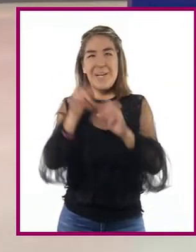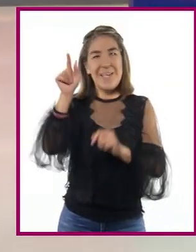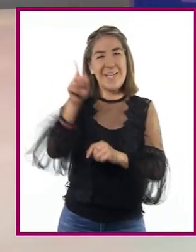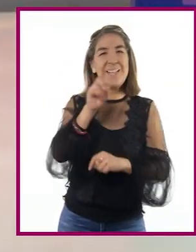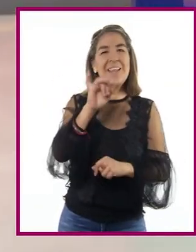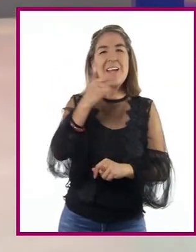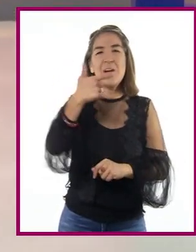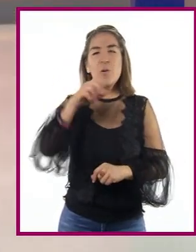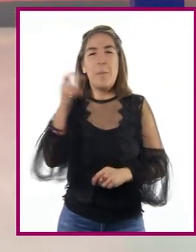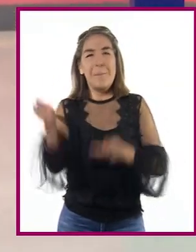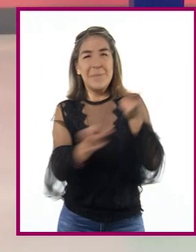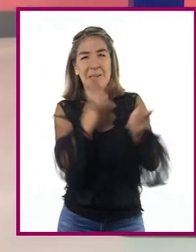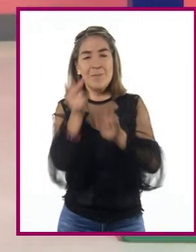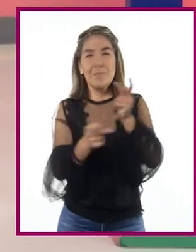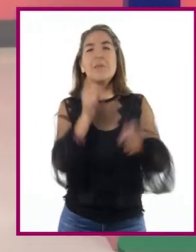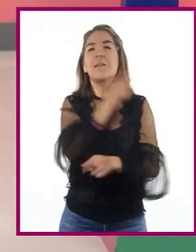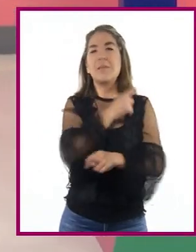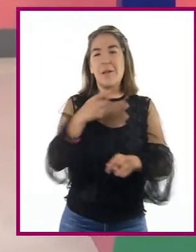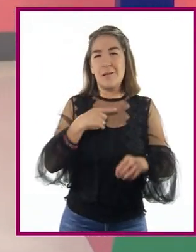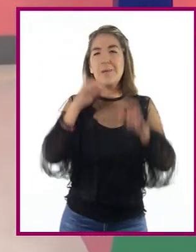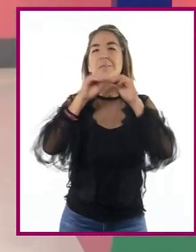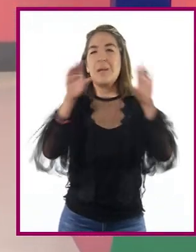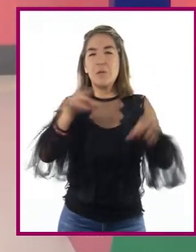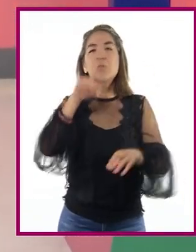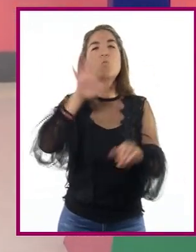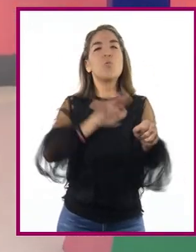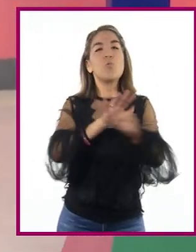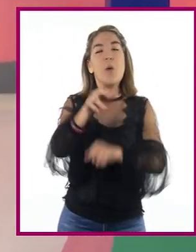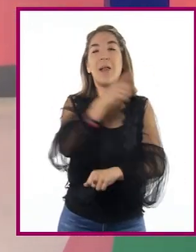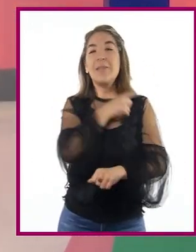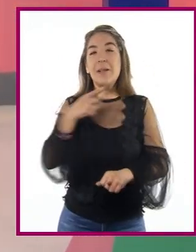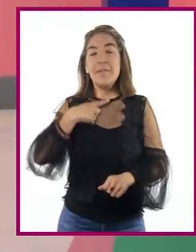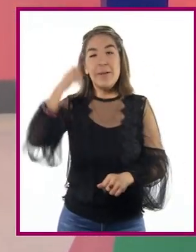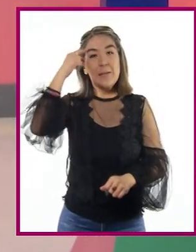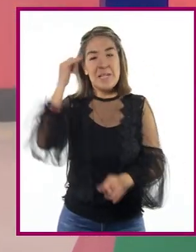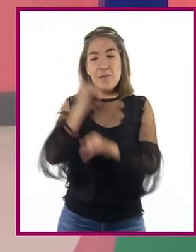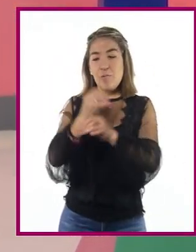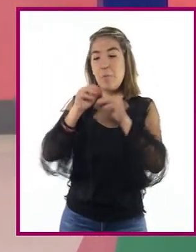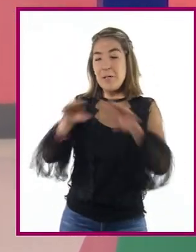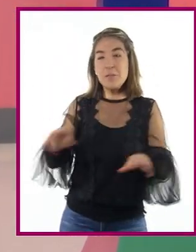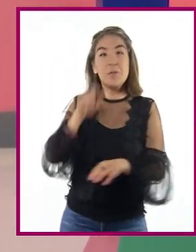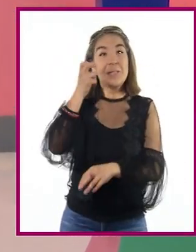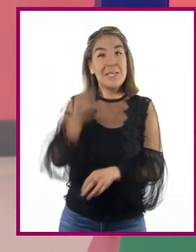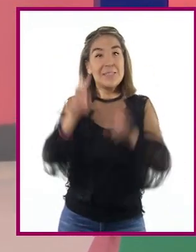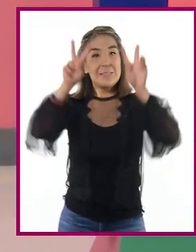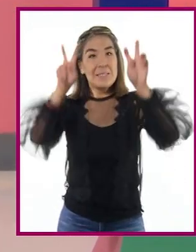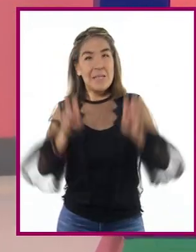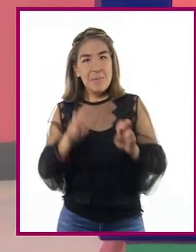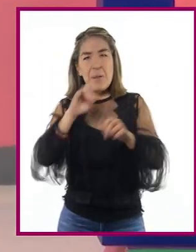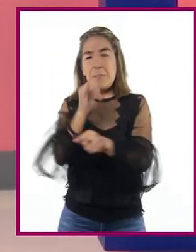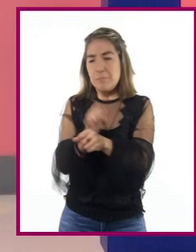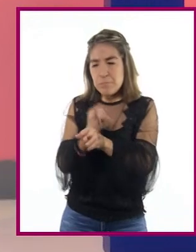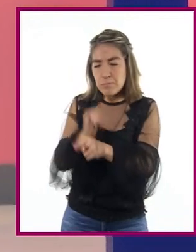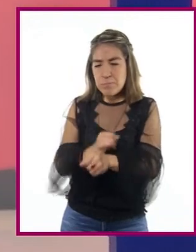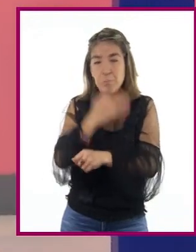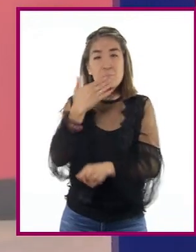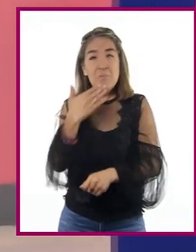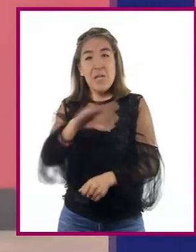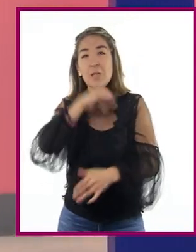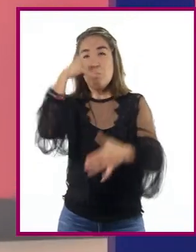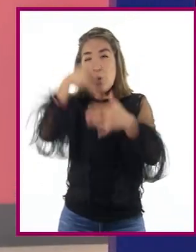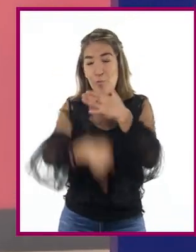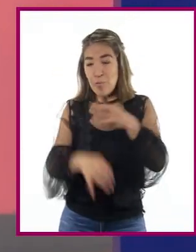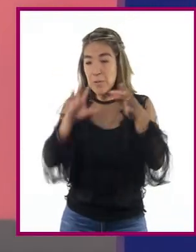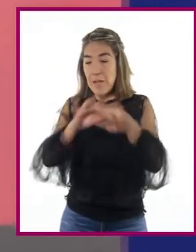primero hay que tener clara la información obtenida sobre el tema para posteriormente organizarla a través de